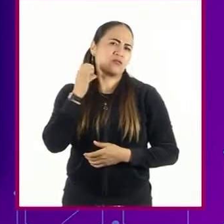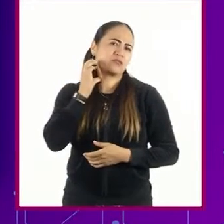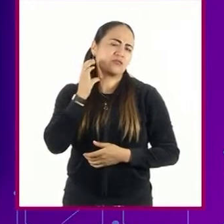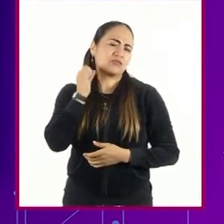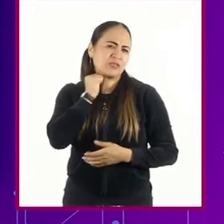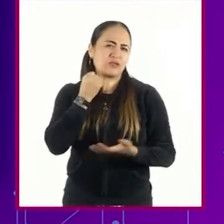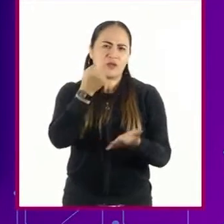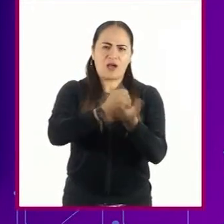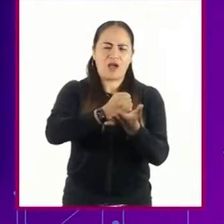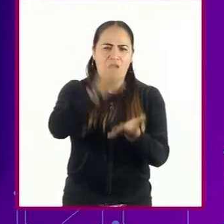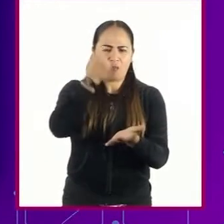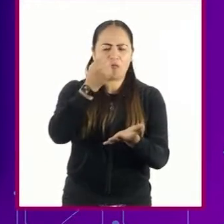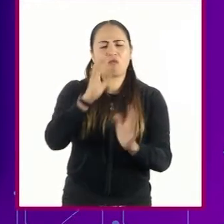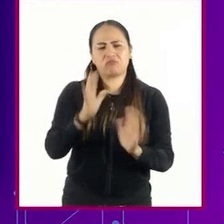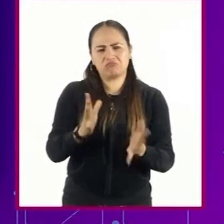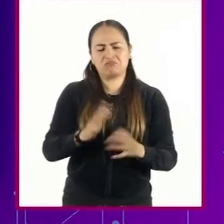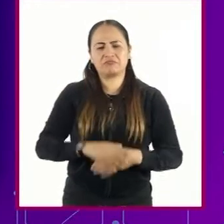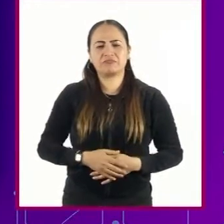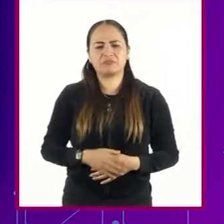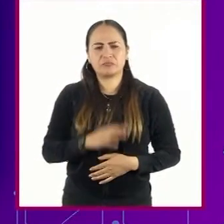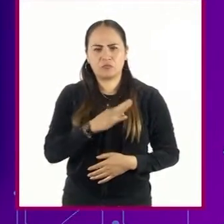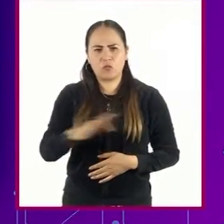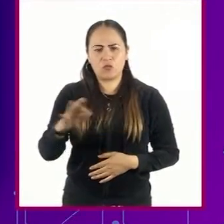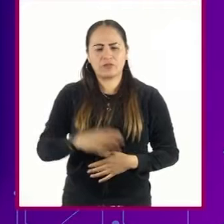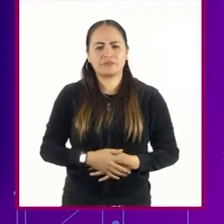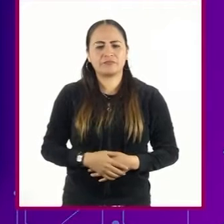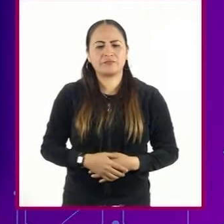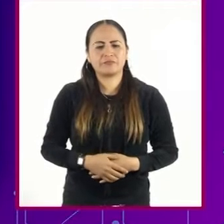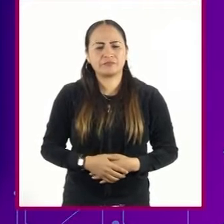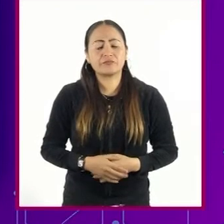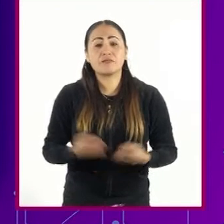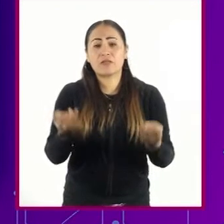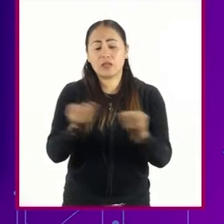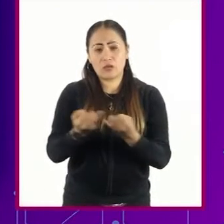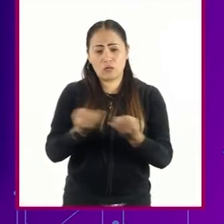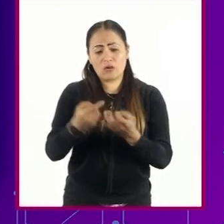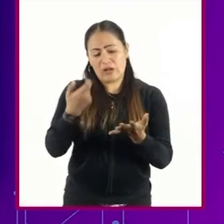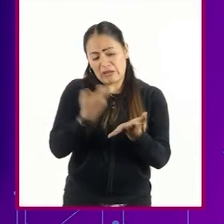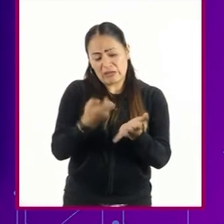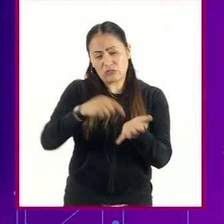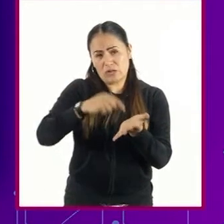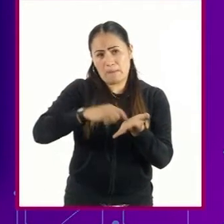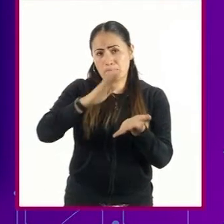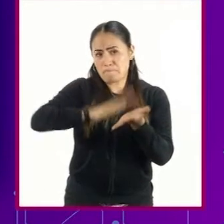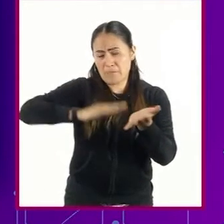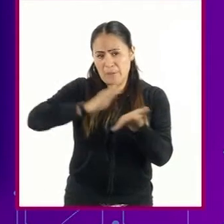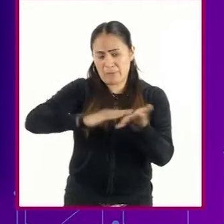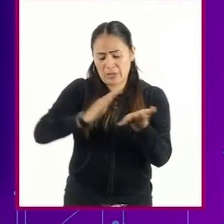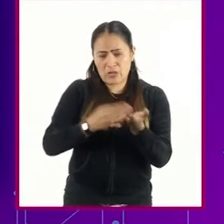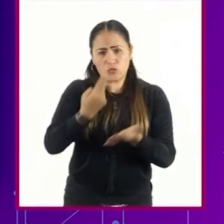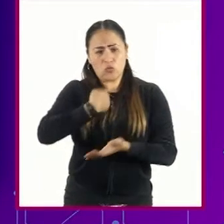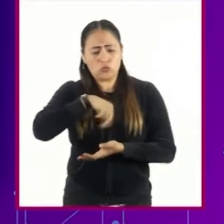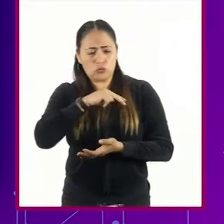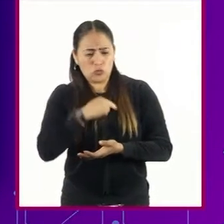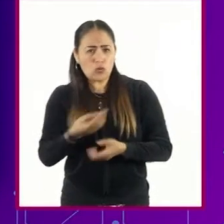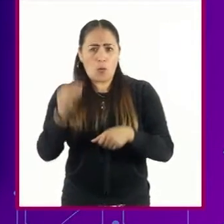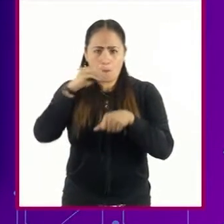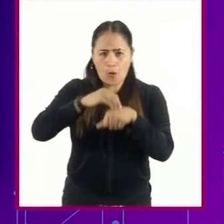Ahora, esta idea de que norma nuestra conducta algo escrito, da un poco la